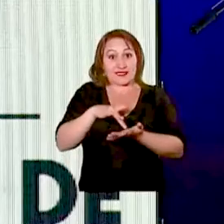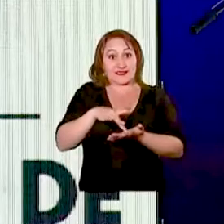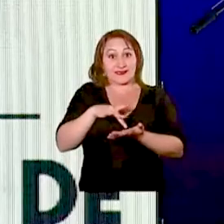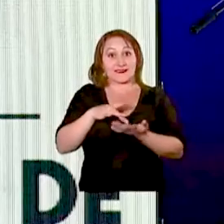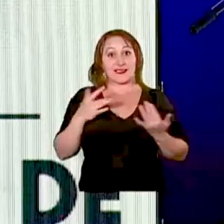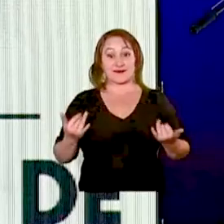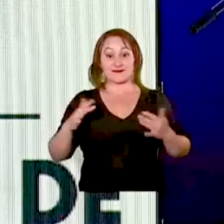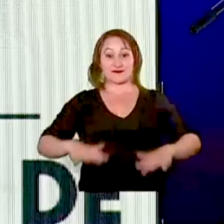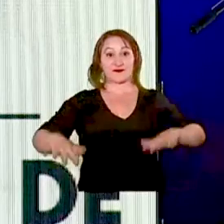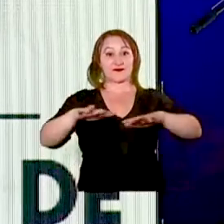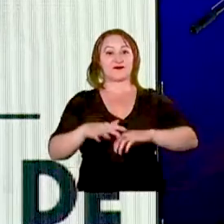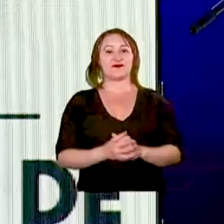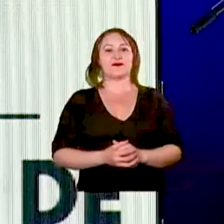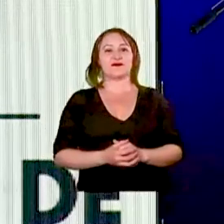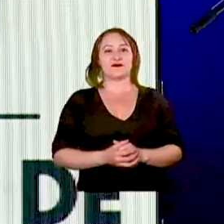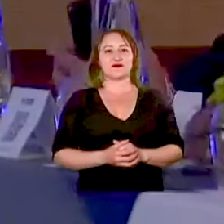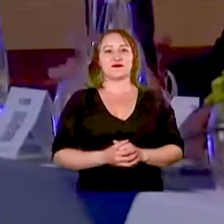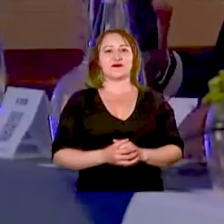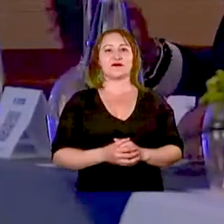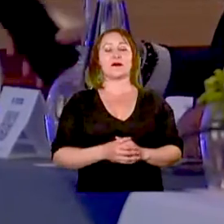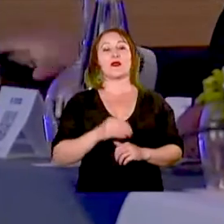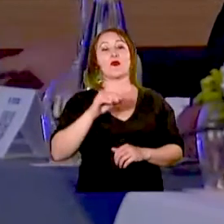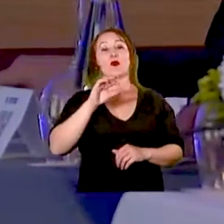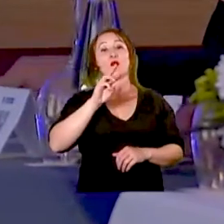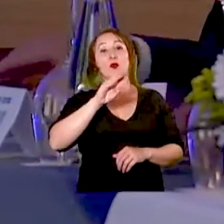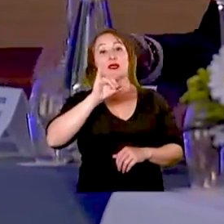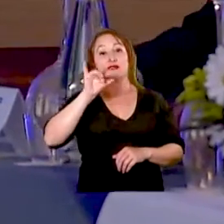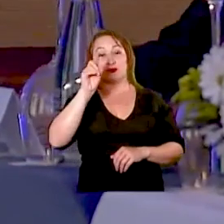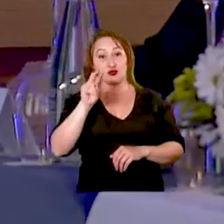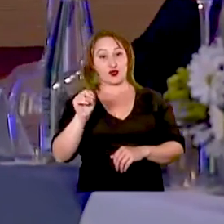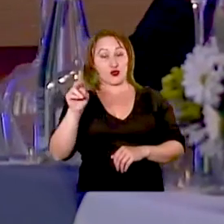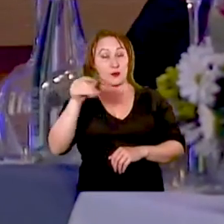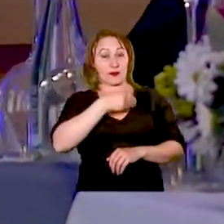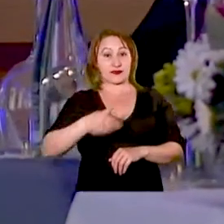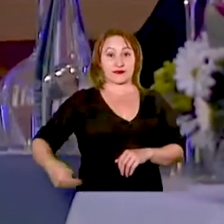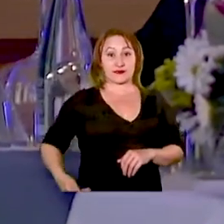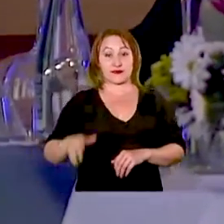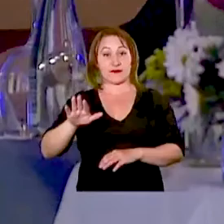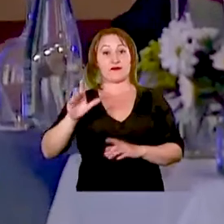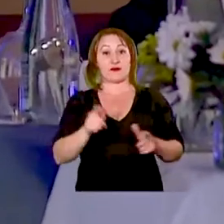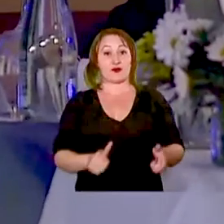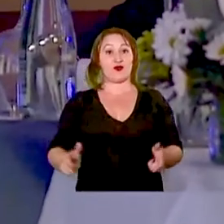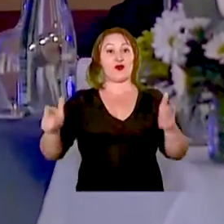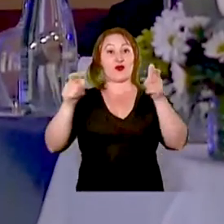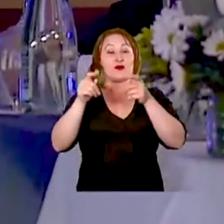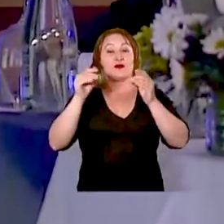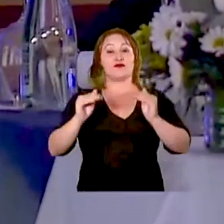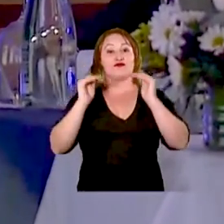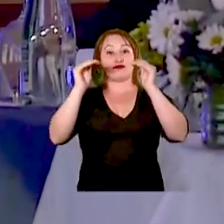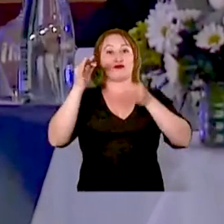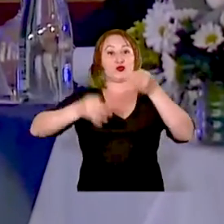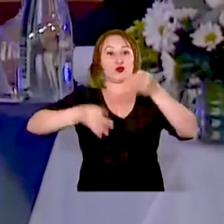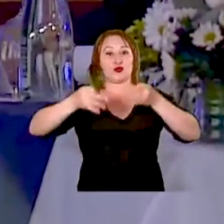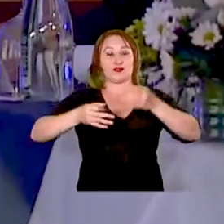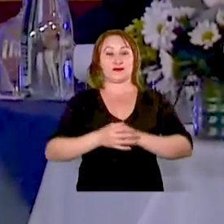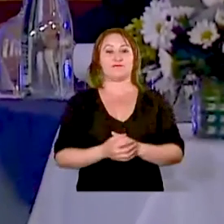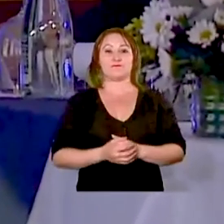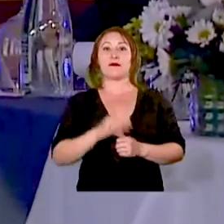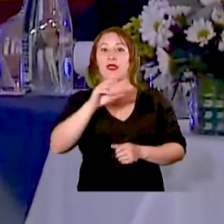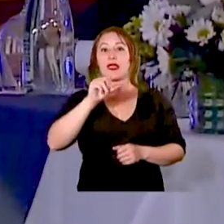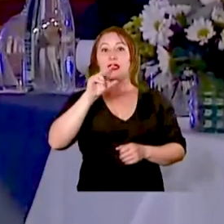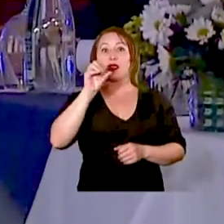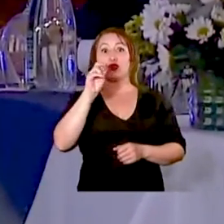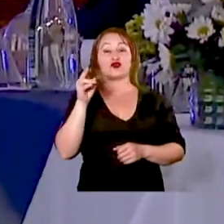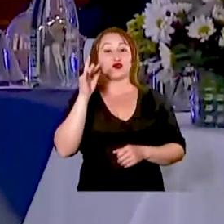presencialmente en este espacio. Haroldo Wilson Quirós Monsalvo, presidente de la Corte Suprema de Justicia. Carlos